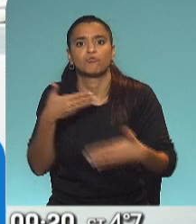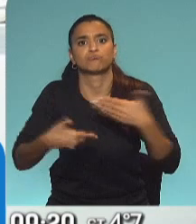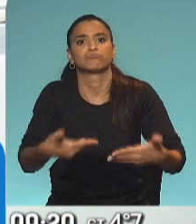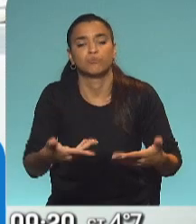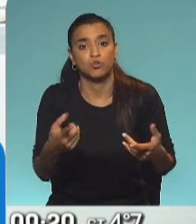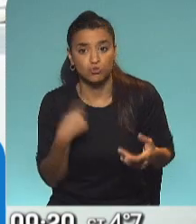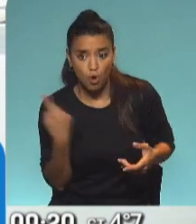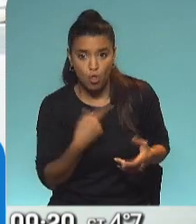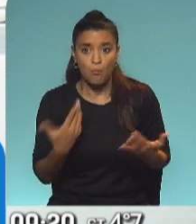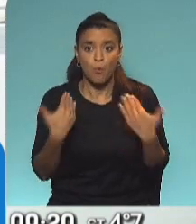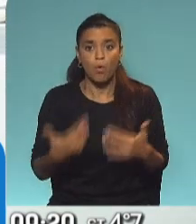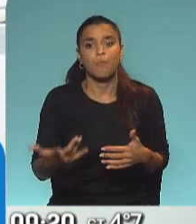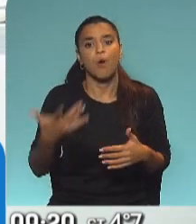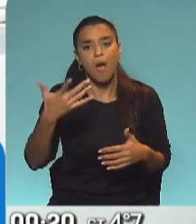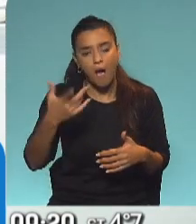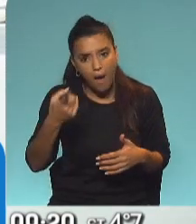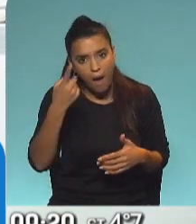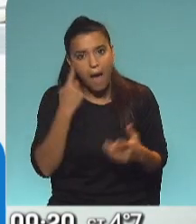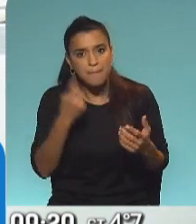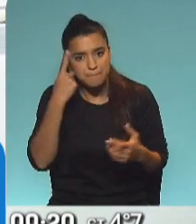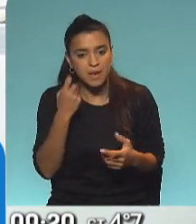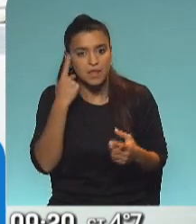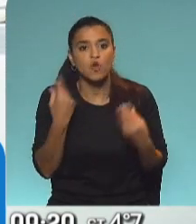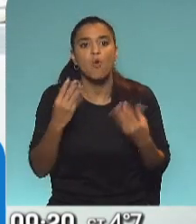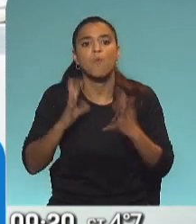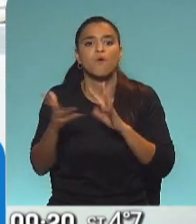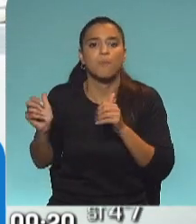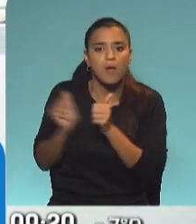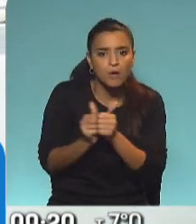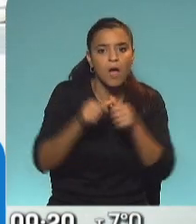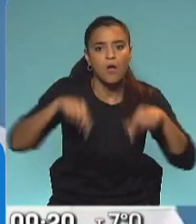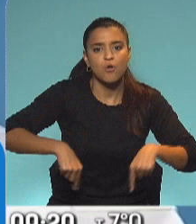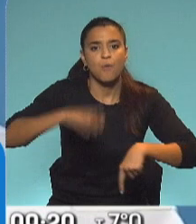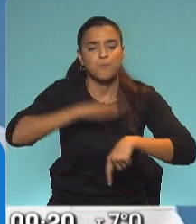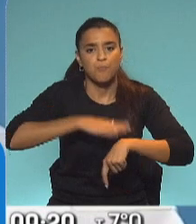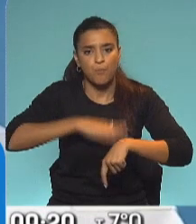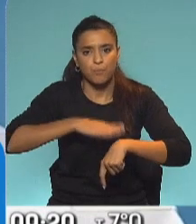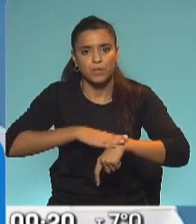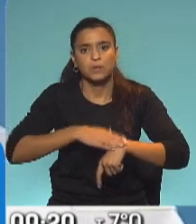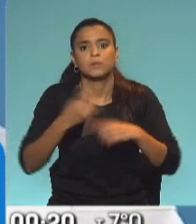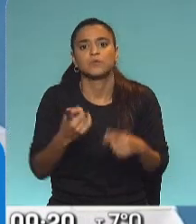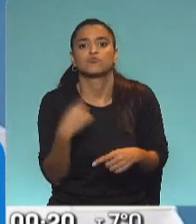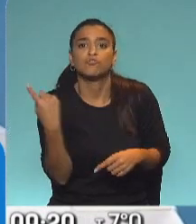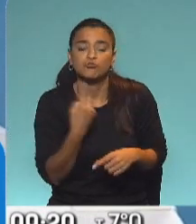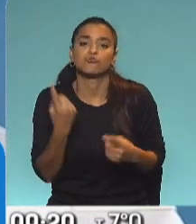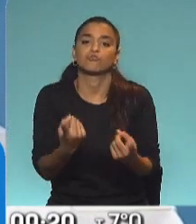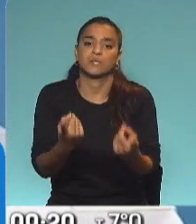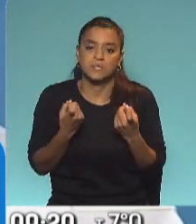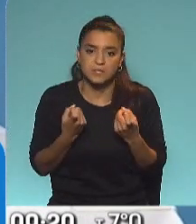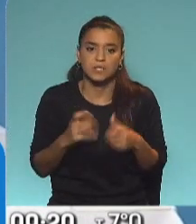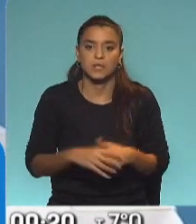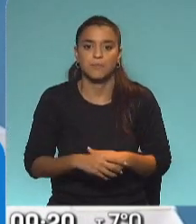Todos podemos aprender cómo acompañarnos. Es un momento en donde es necesario